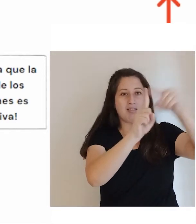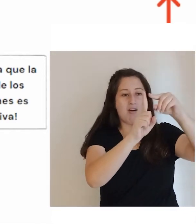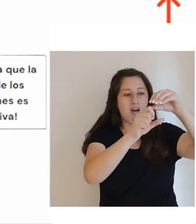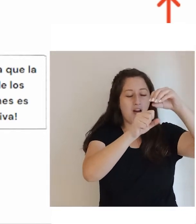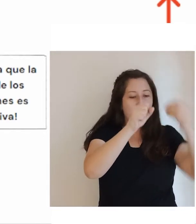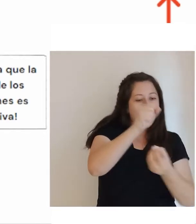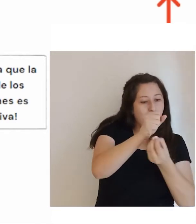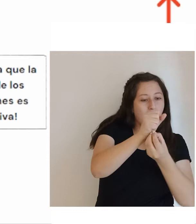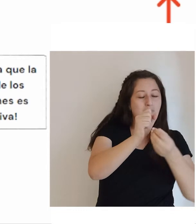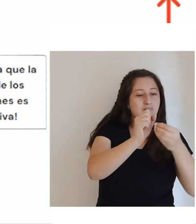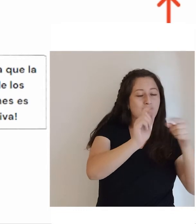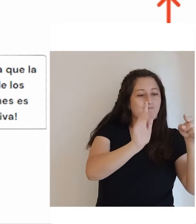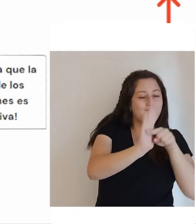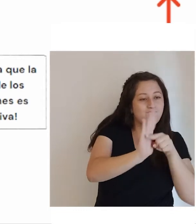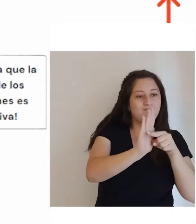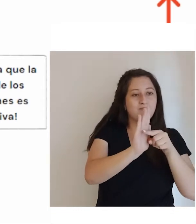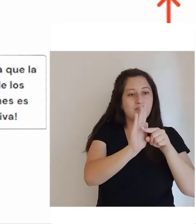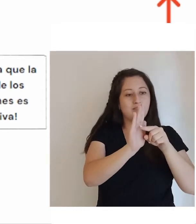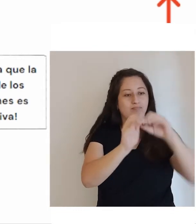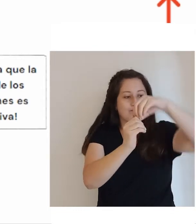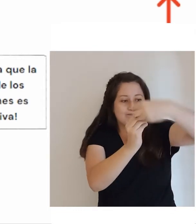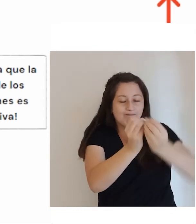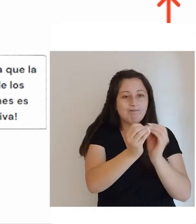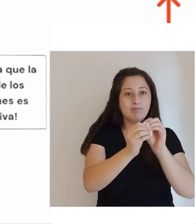polos de carga positiva y negativa.